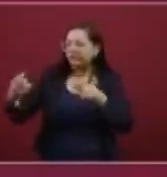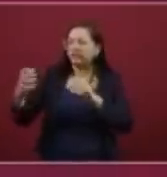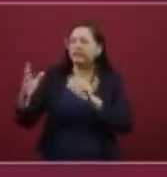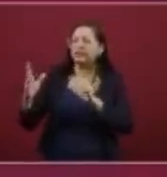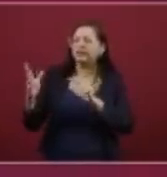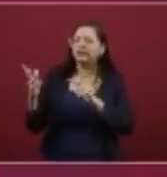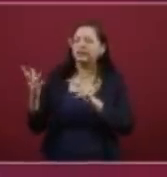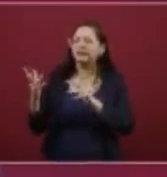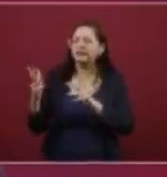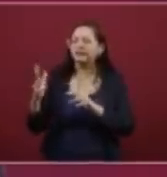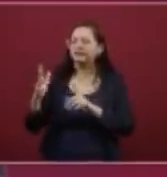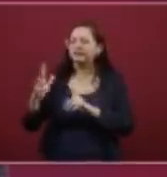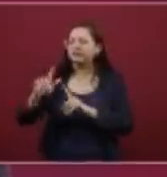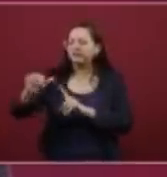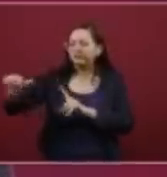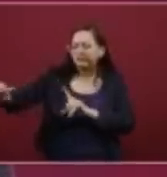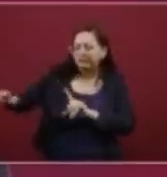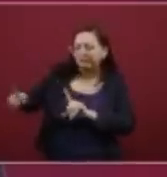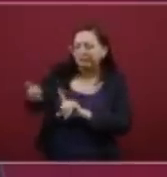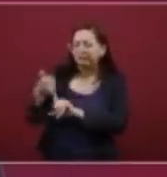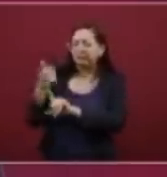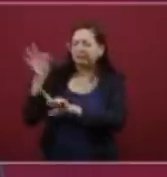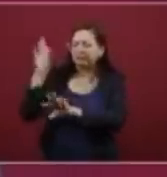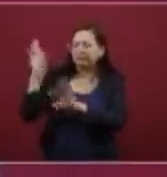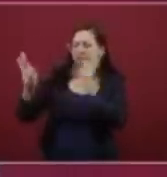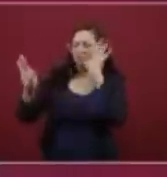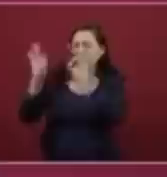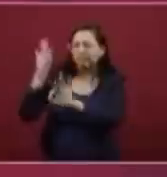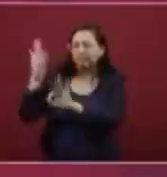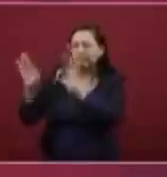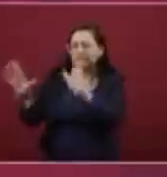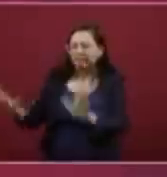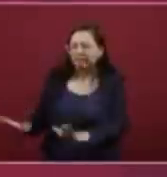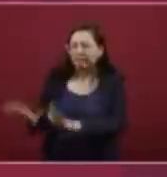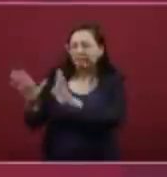quiénes están promoviendo la organización de las caravanas,